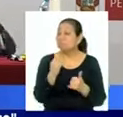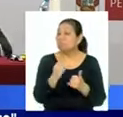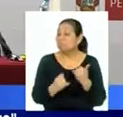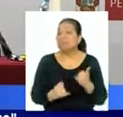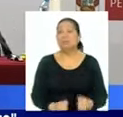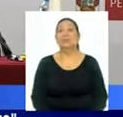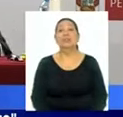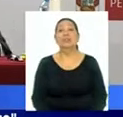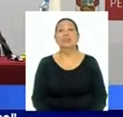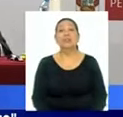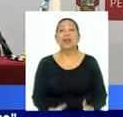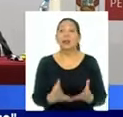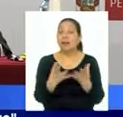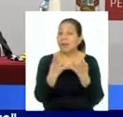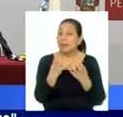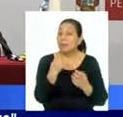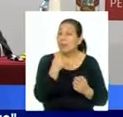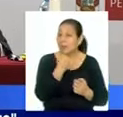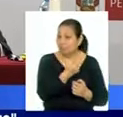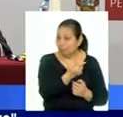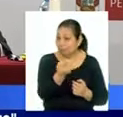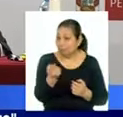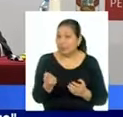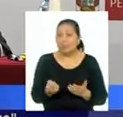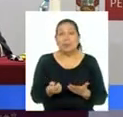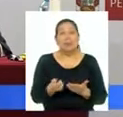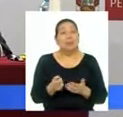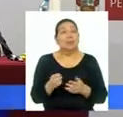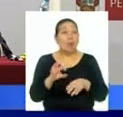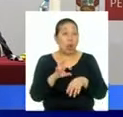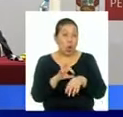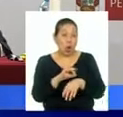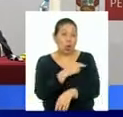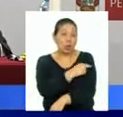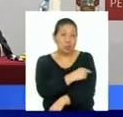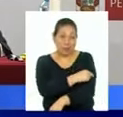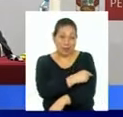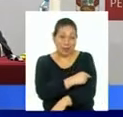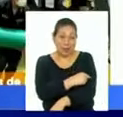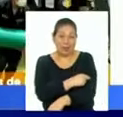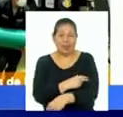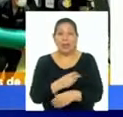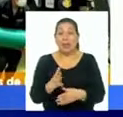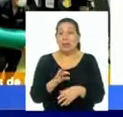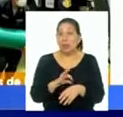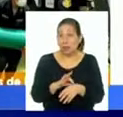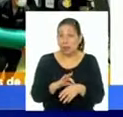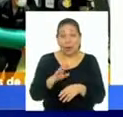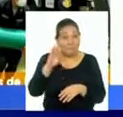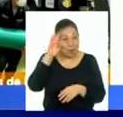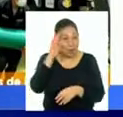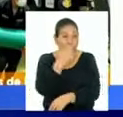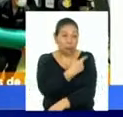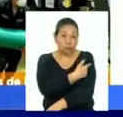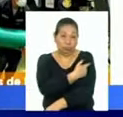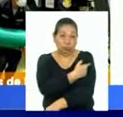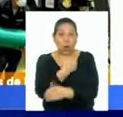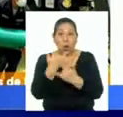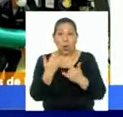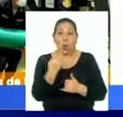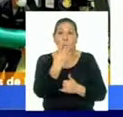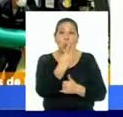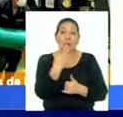Finalmente, queremos recordar que la sanidad de la Policía Nacional apoya la estrategia de vacunación territorial ahora